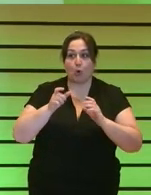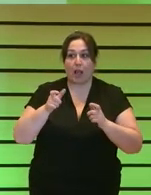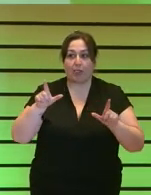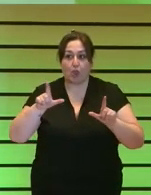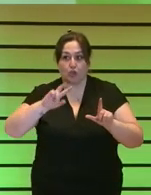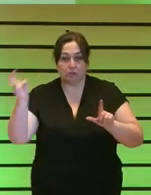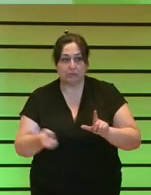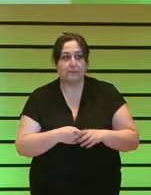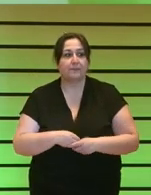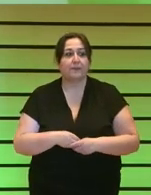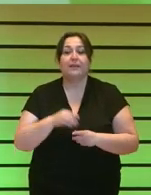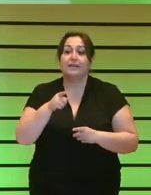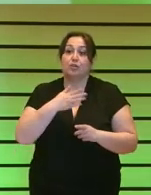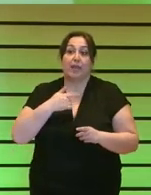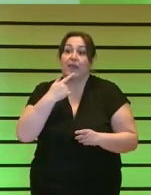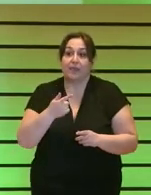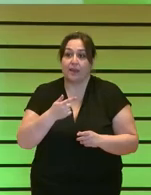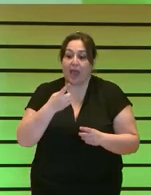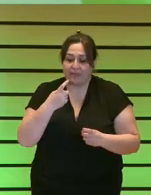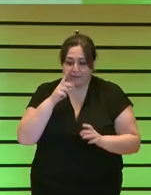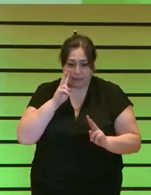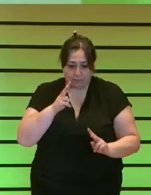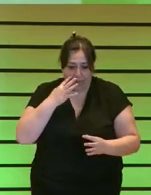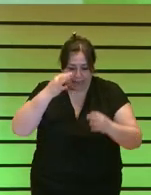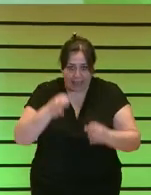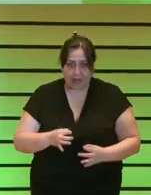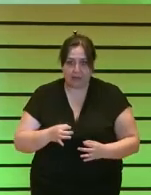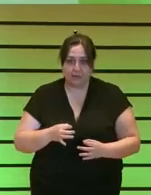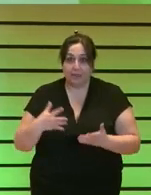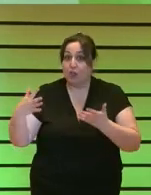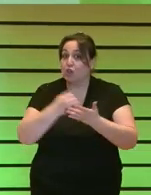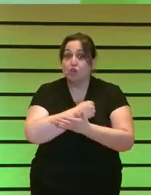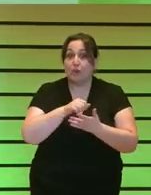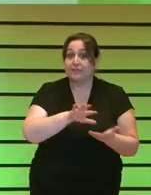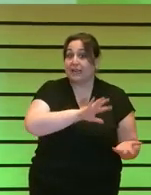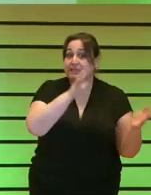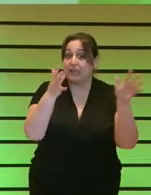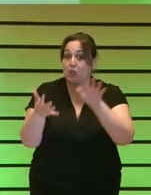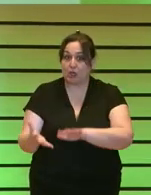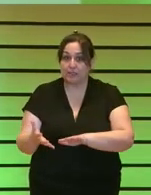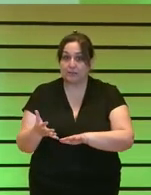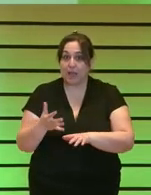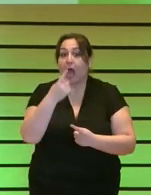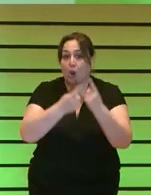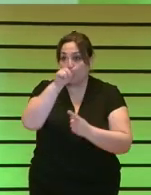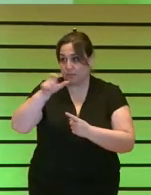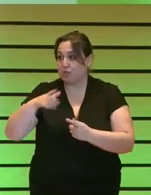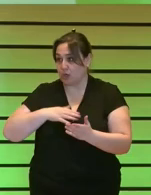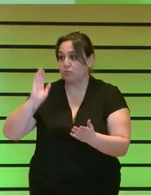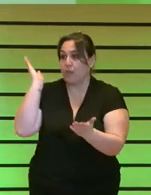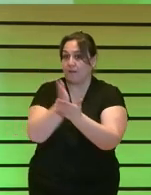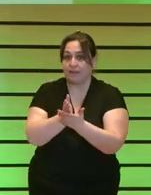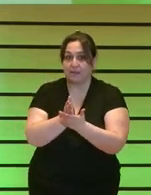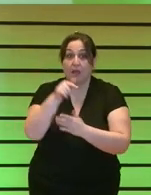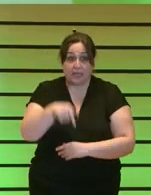decir que vamos a ser realistas todas las transiciones tienen víctimas y esta también las